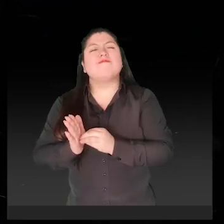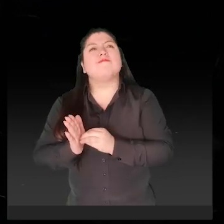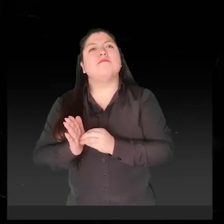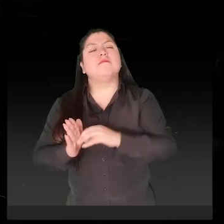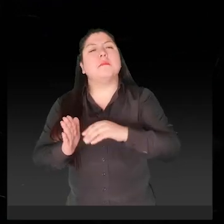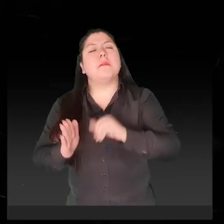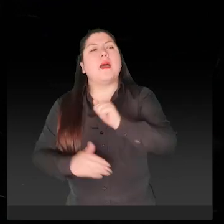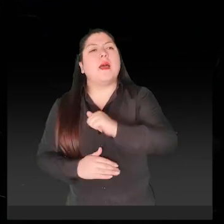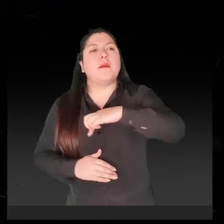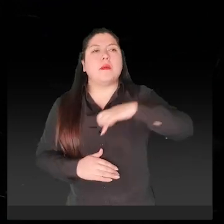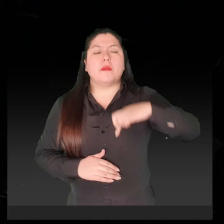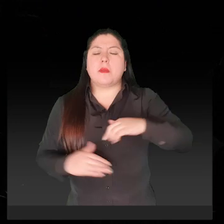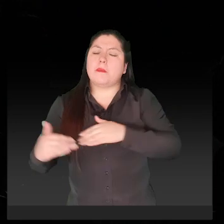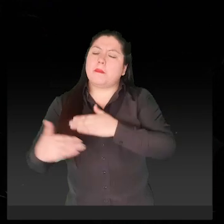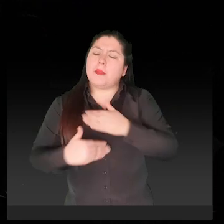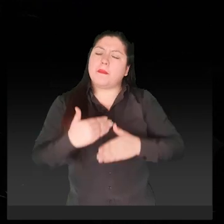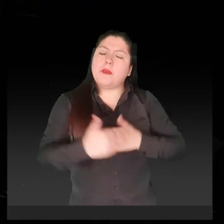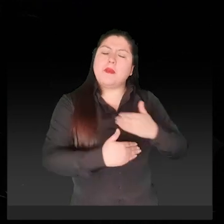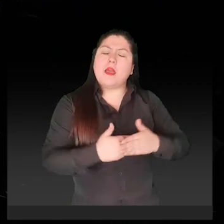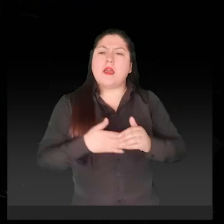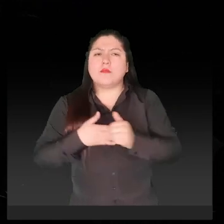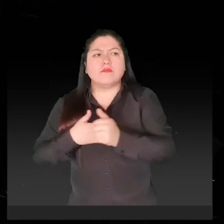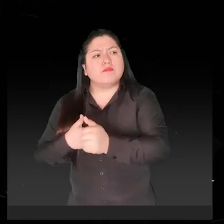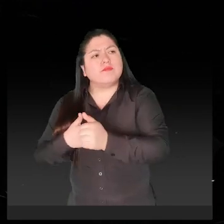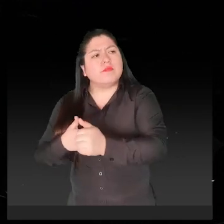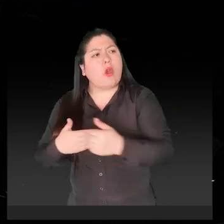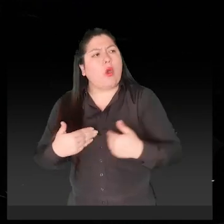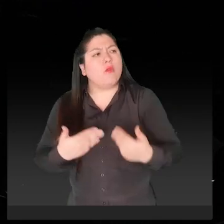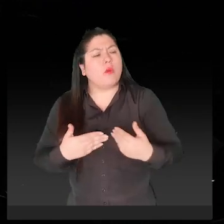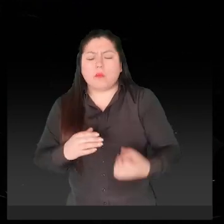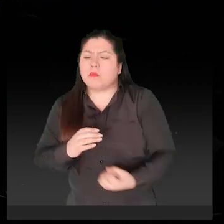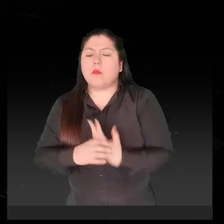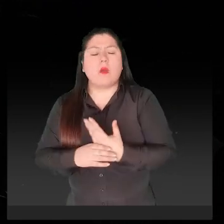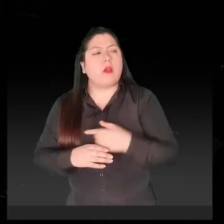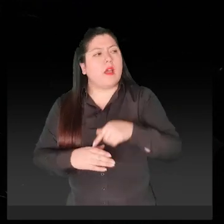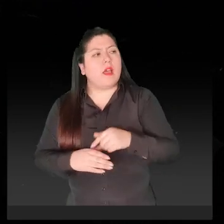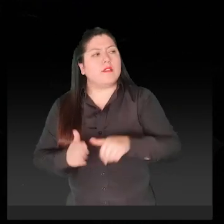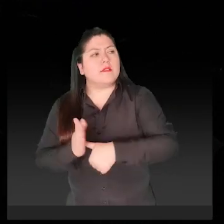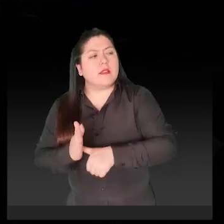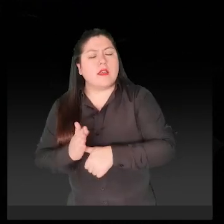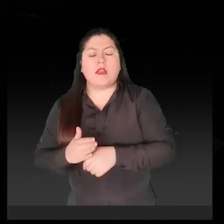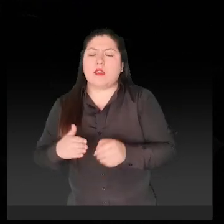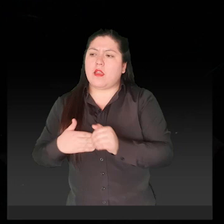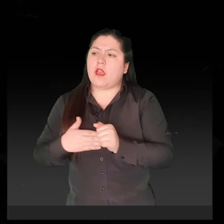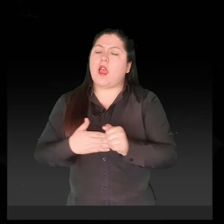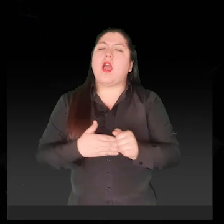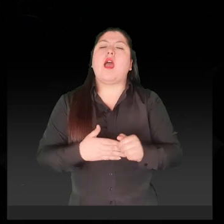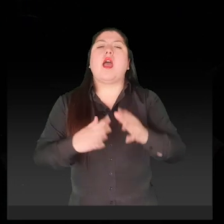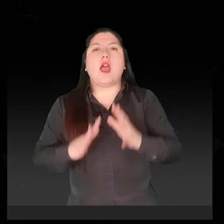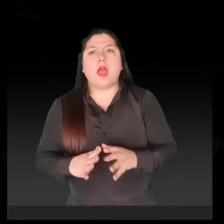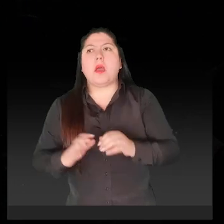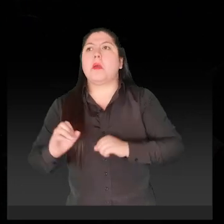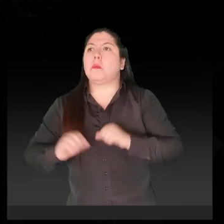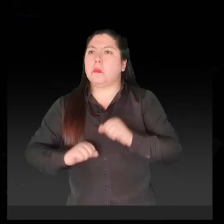Nuestra cédula se habilitará a partir de una aplicación. Se seguirán unos pasos subsecuentes que darán indicaciones al colombiano de cómo